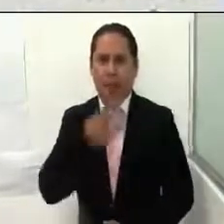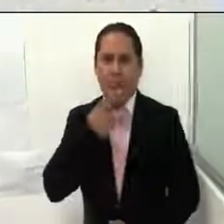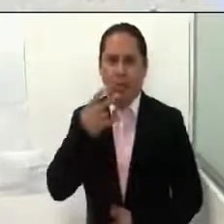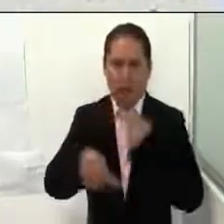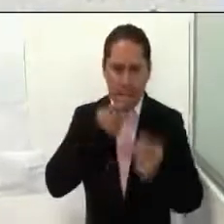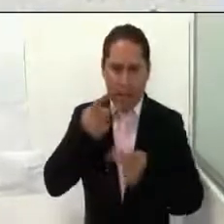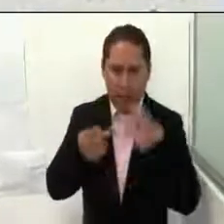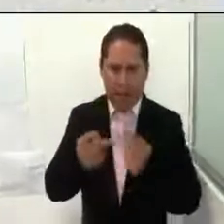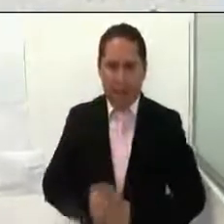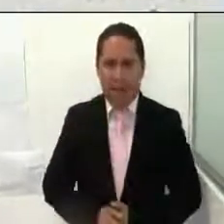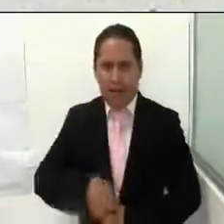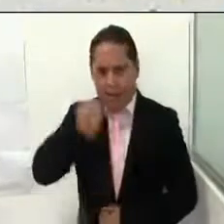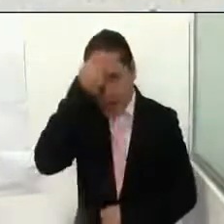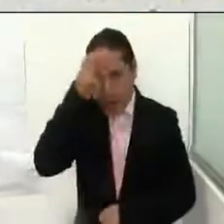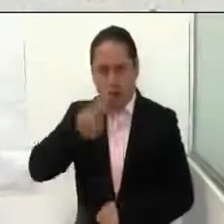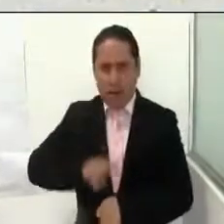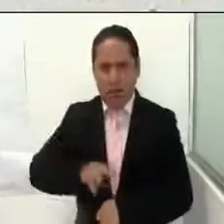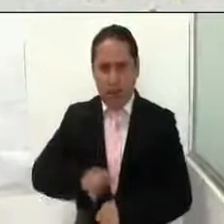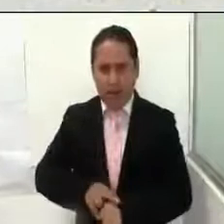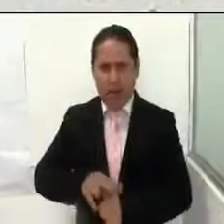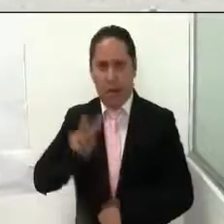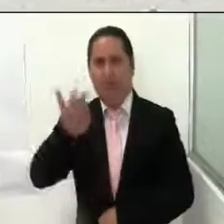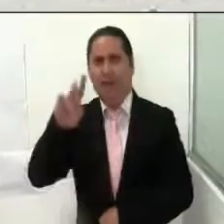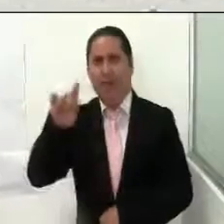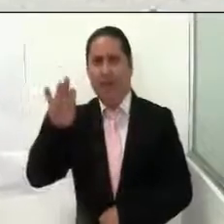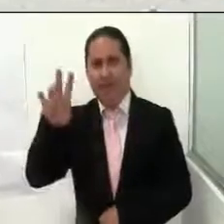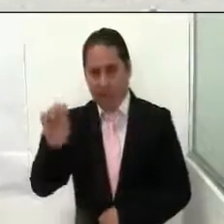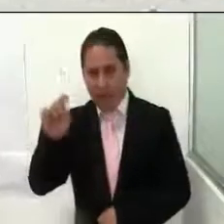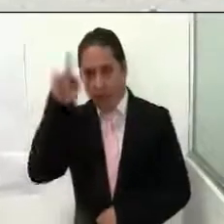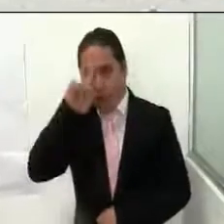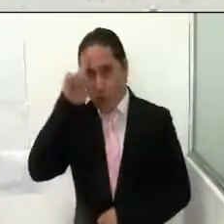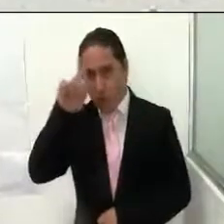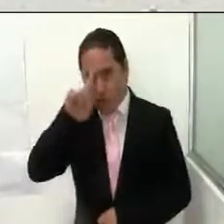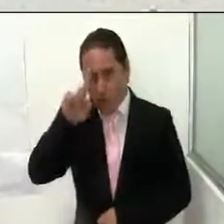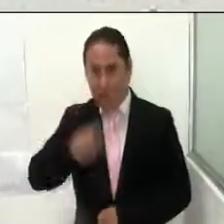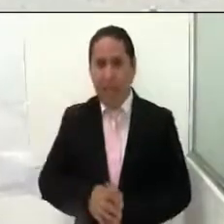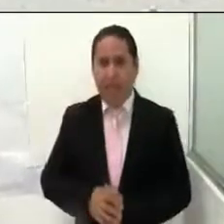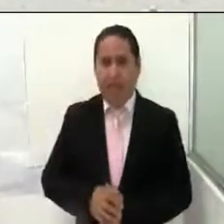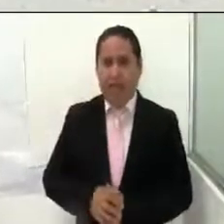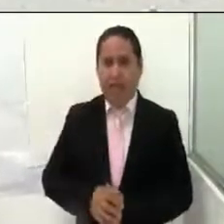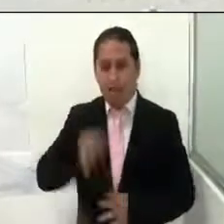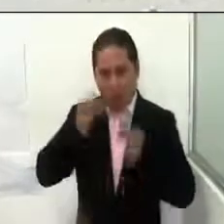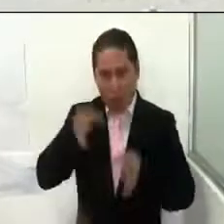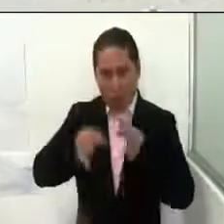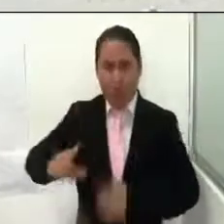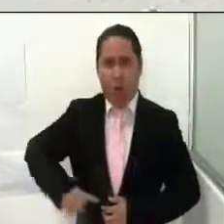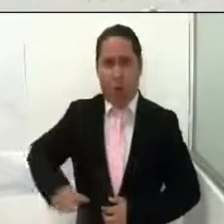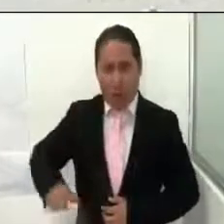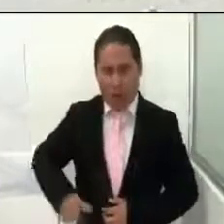al ciudadano doctor vicente pérez jus consejero jurídico del gobernador hasta por 30 minutos